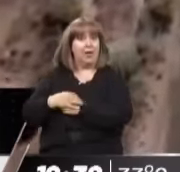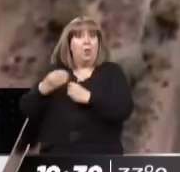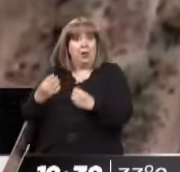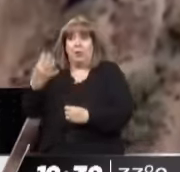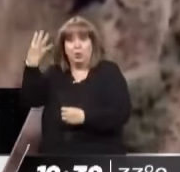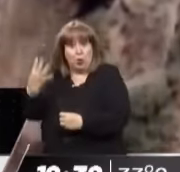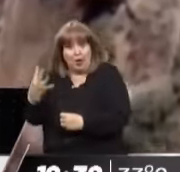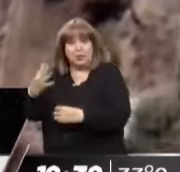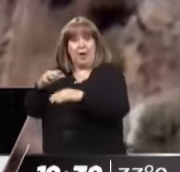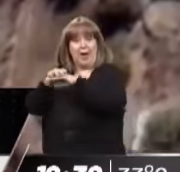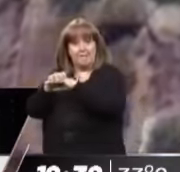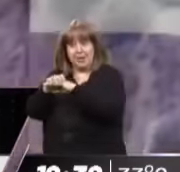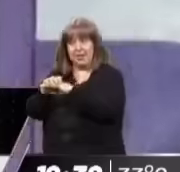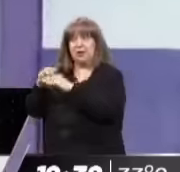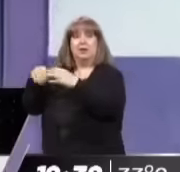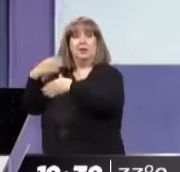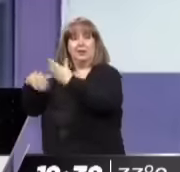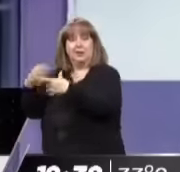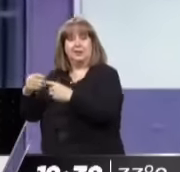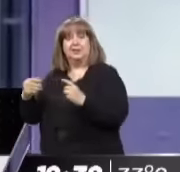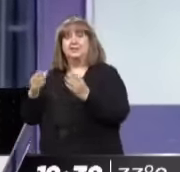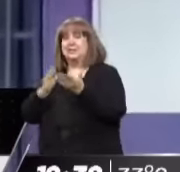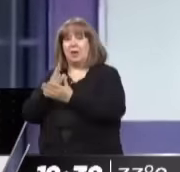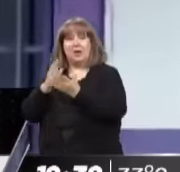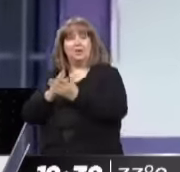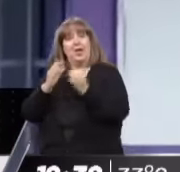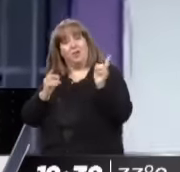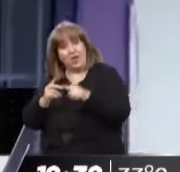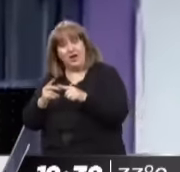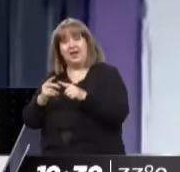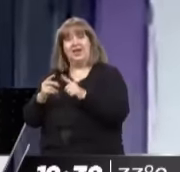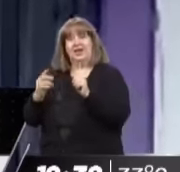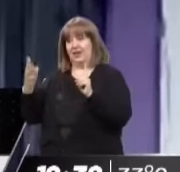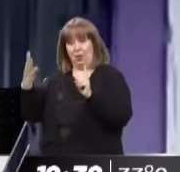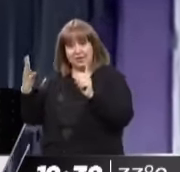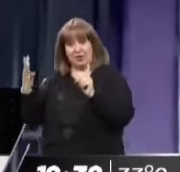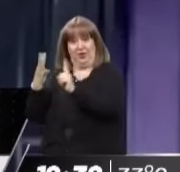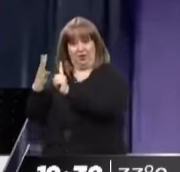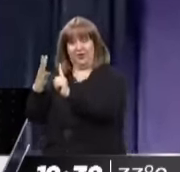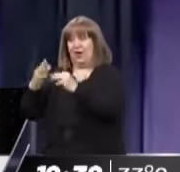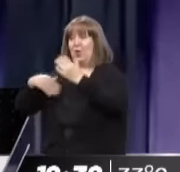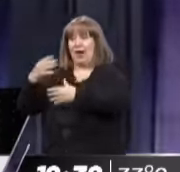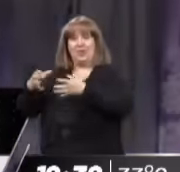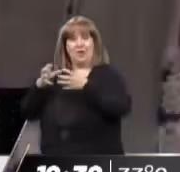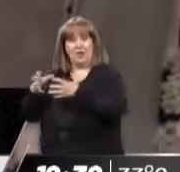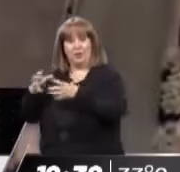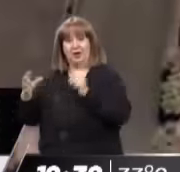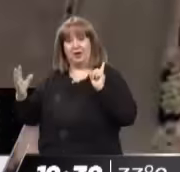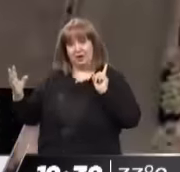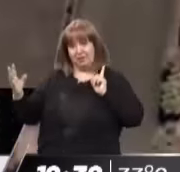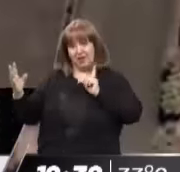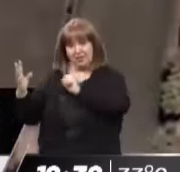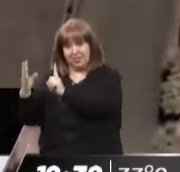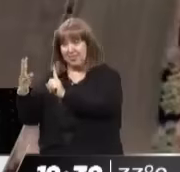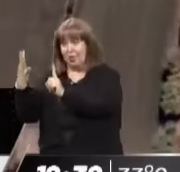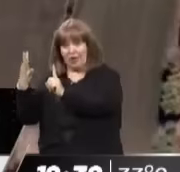juegan a la pelota, que existen, que jugaron con él otras noches y que son los que estaban de testigo en ese lugar, que es lo que relatan esto. Es decir,